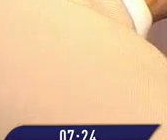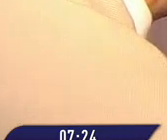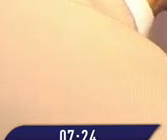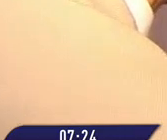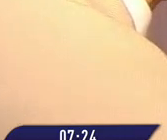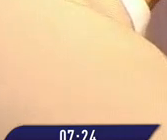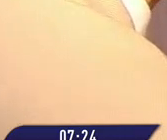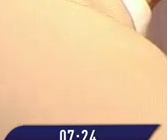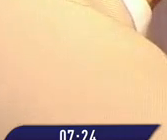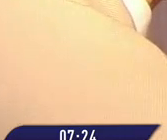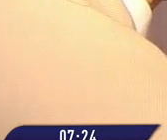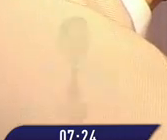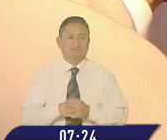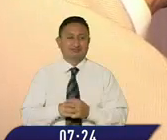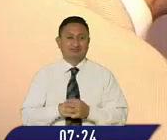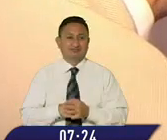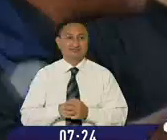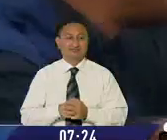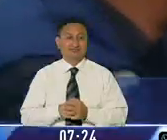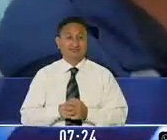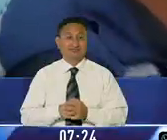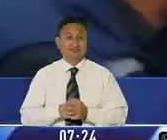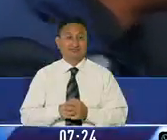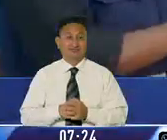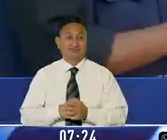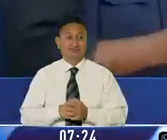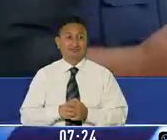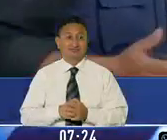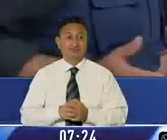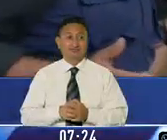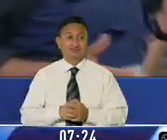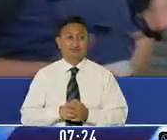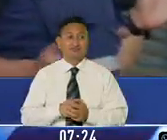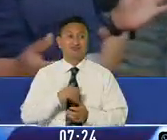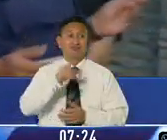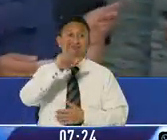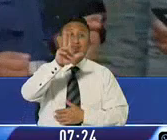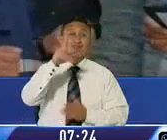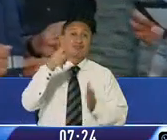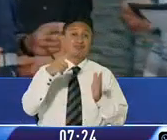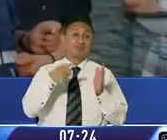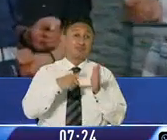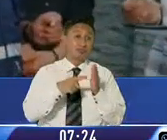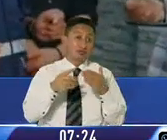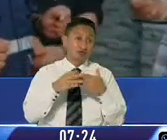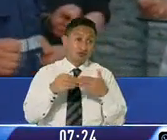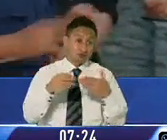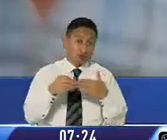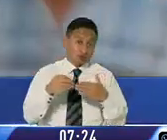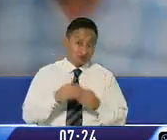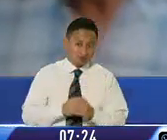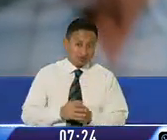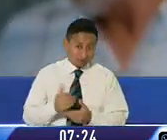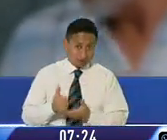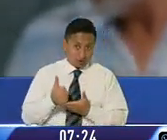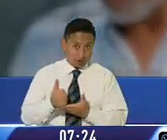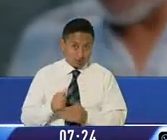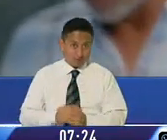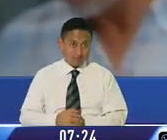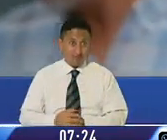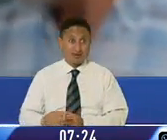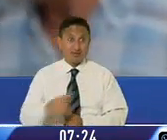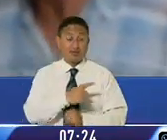Y sobre todo, limpiar de tramitadores. $3,000 para personas de la tercera edad. Ese man es choro. A las